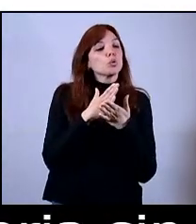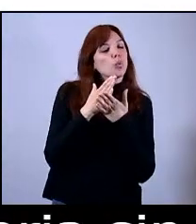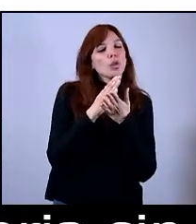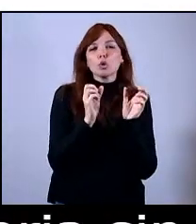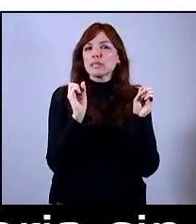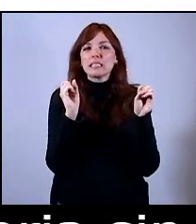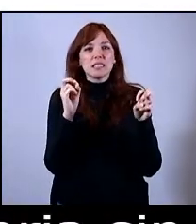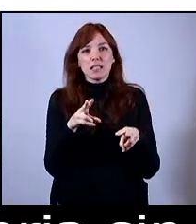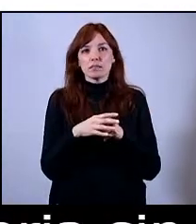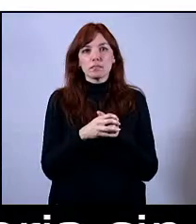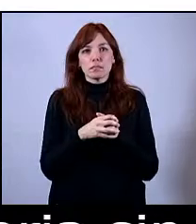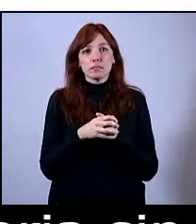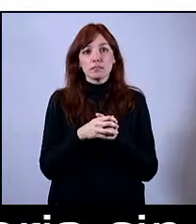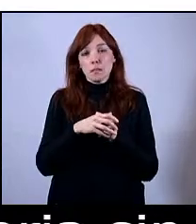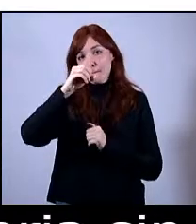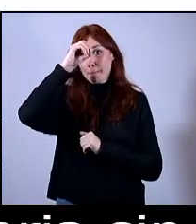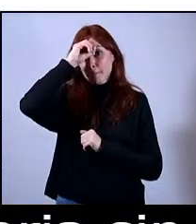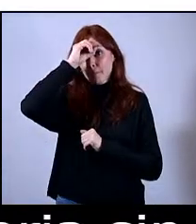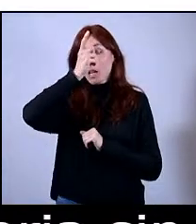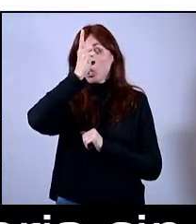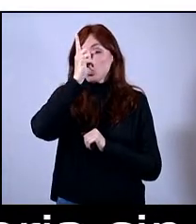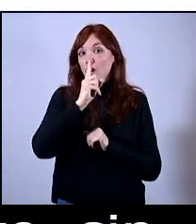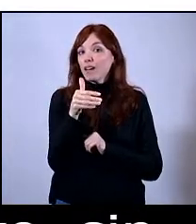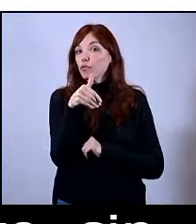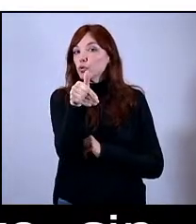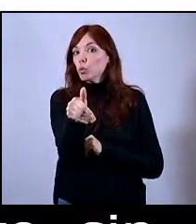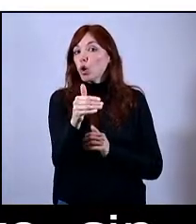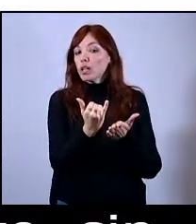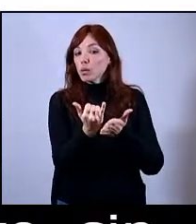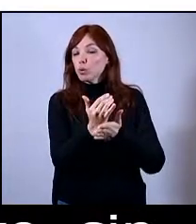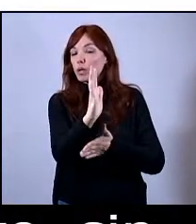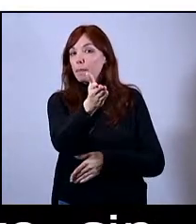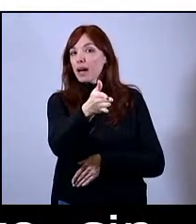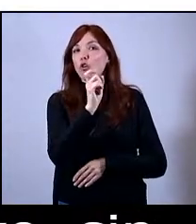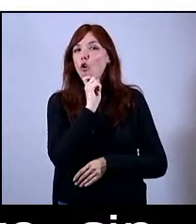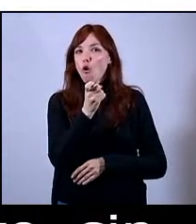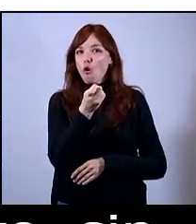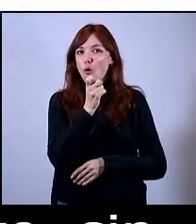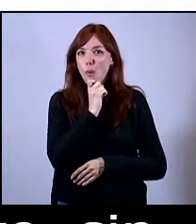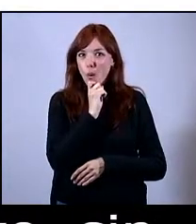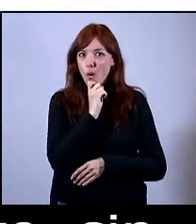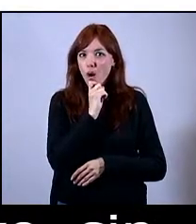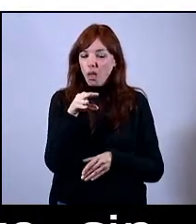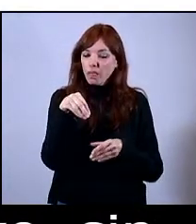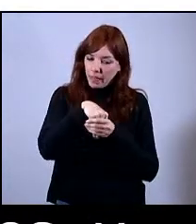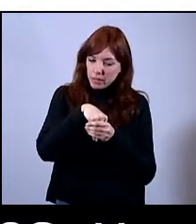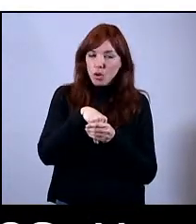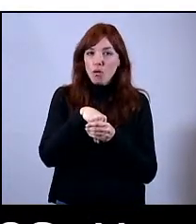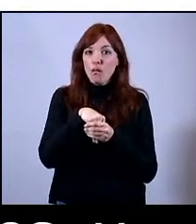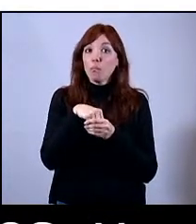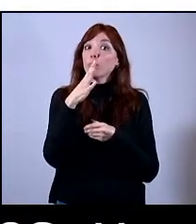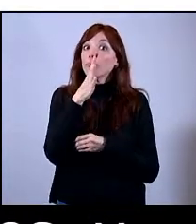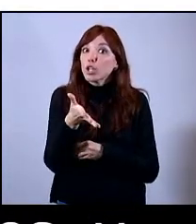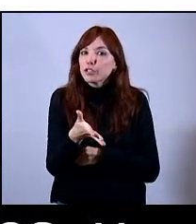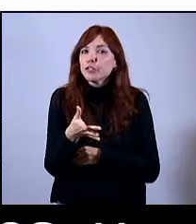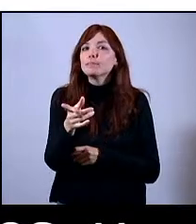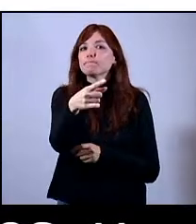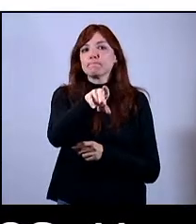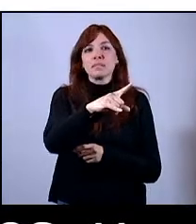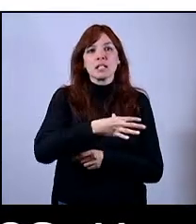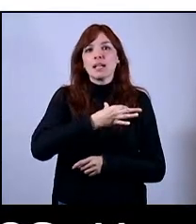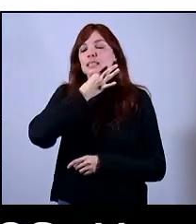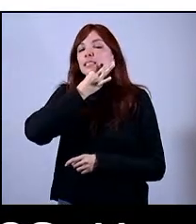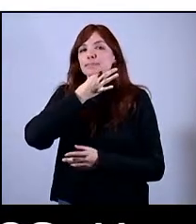sin saber qué iba a suponer para los agricultores y ganaderos. Y ahora mismo es uno de los motivos que está